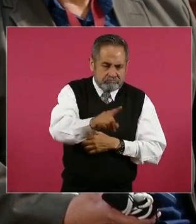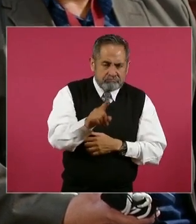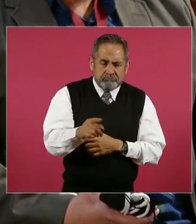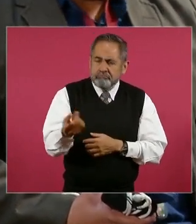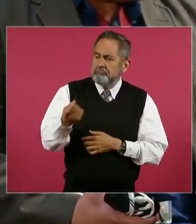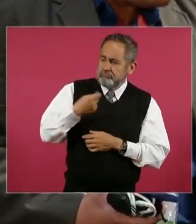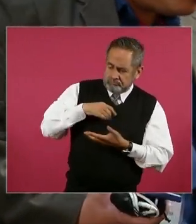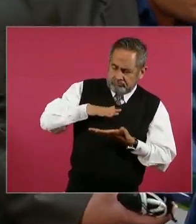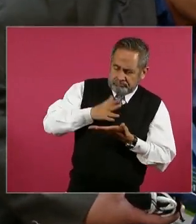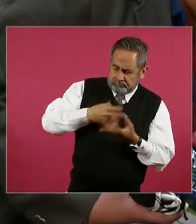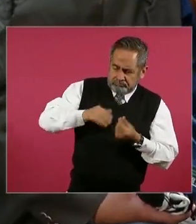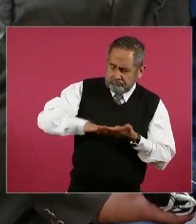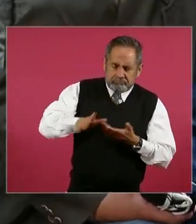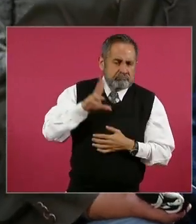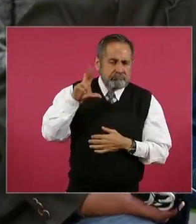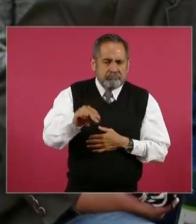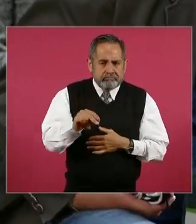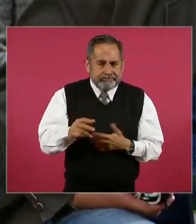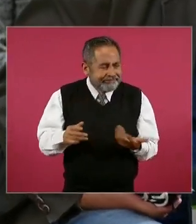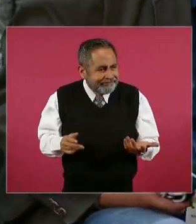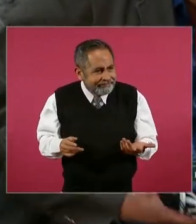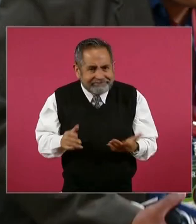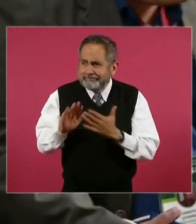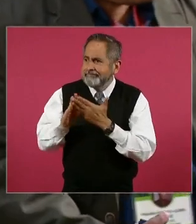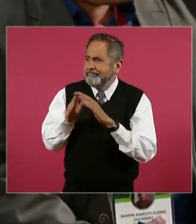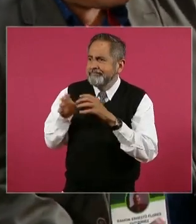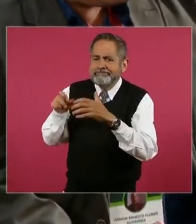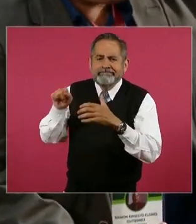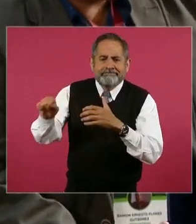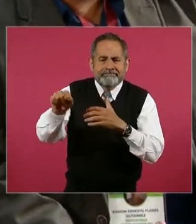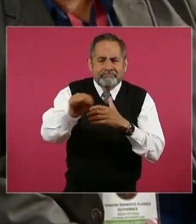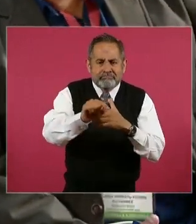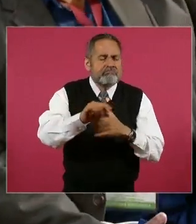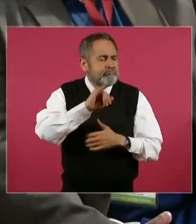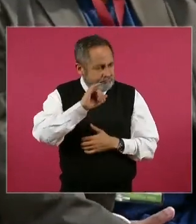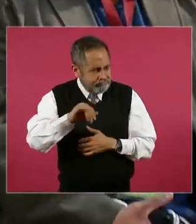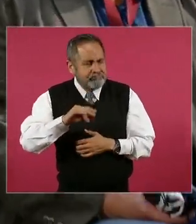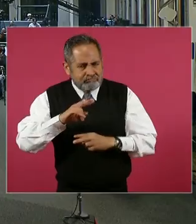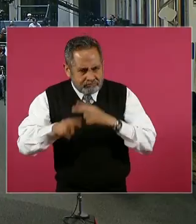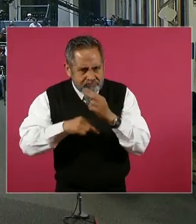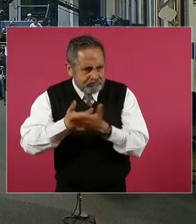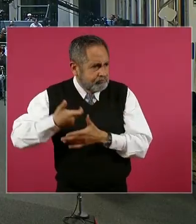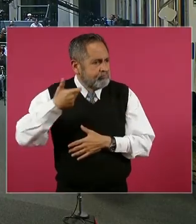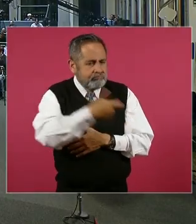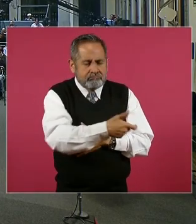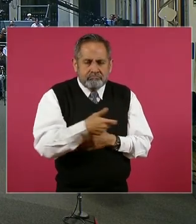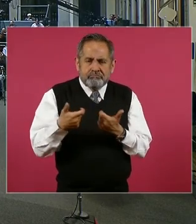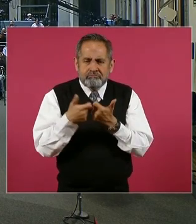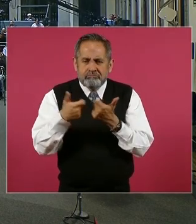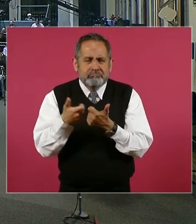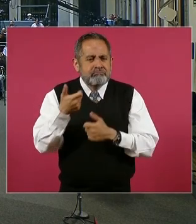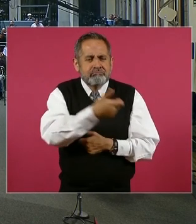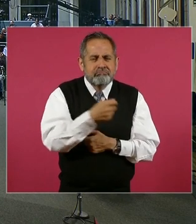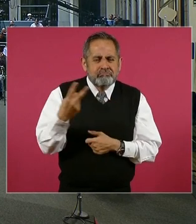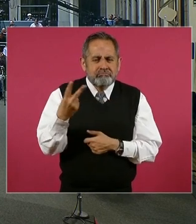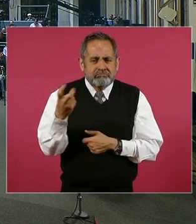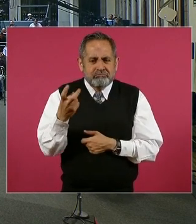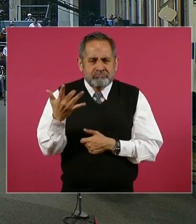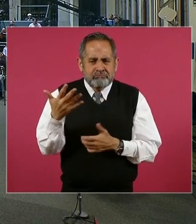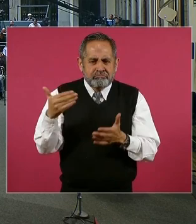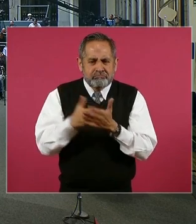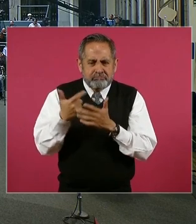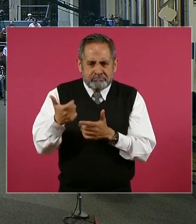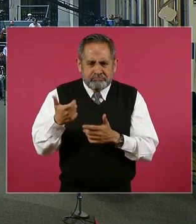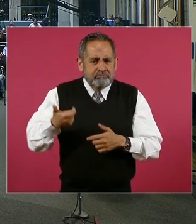acuerdo reparatorio a pesar que varias comunidades estaban dispuestos a hacer el pajo que eran 250,000